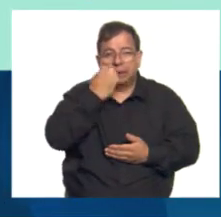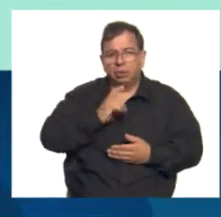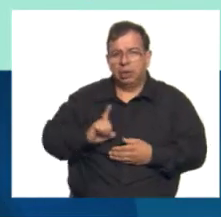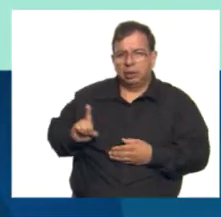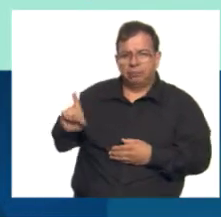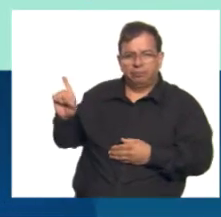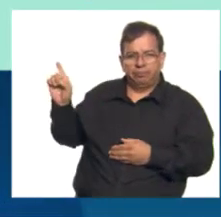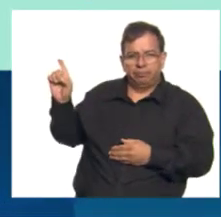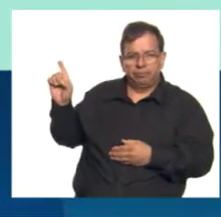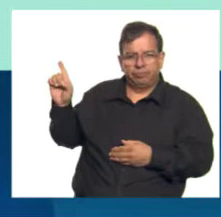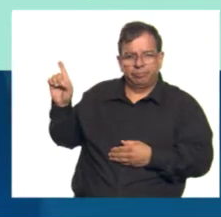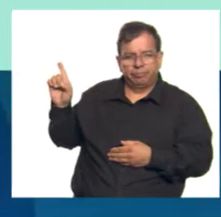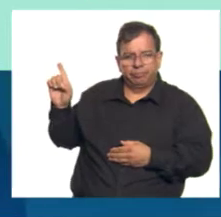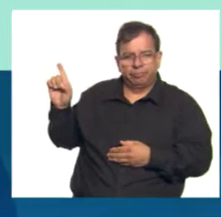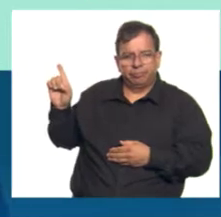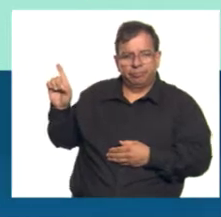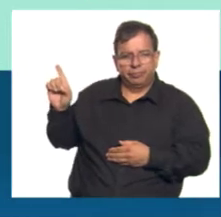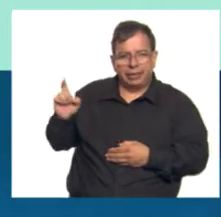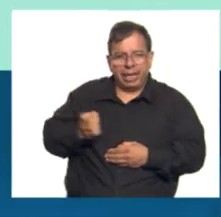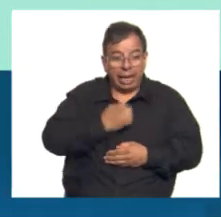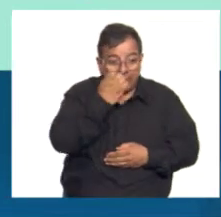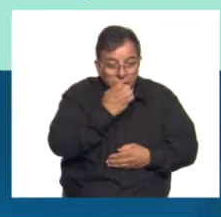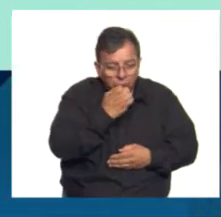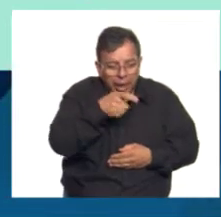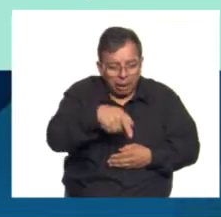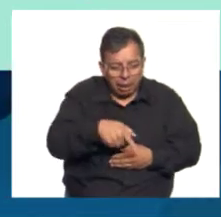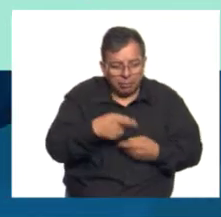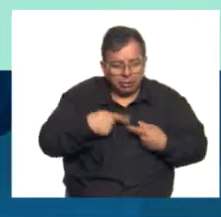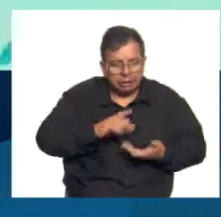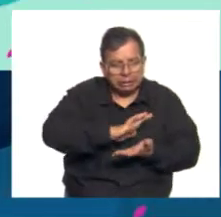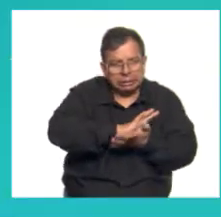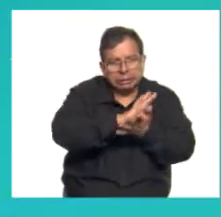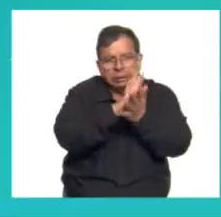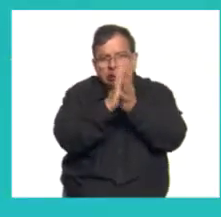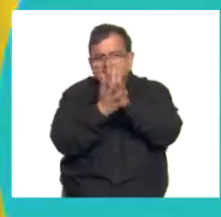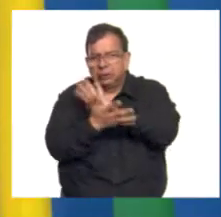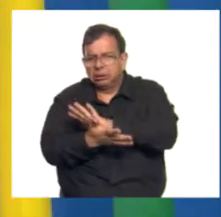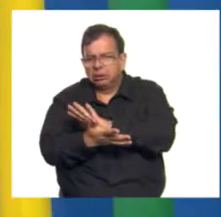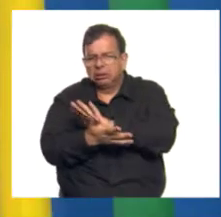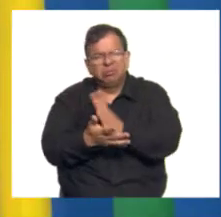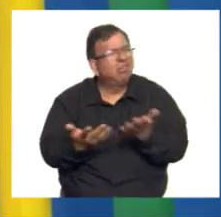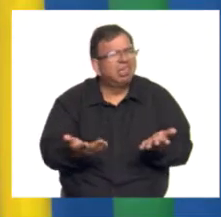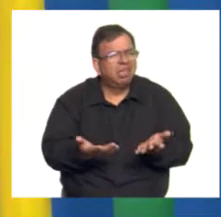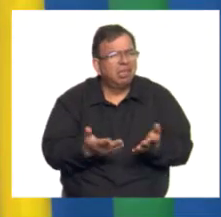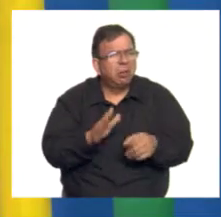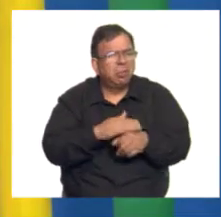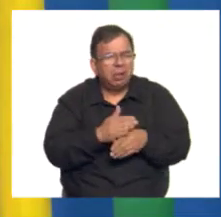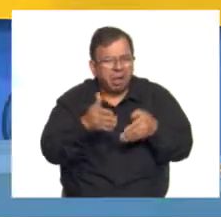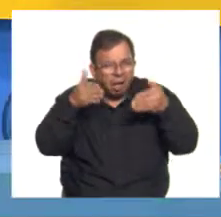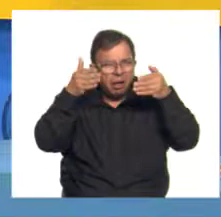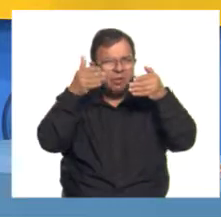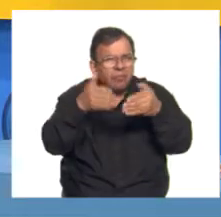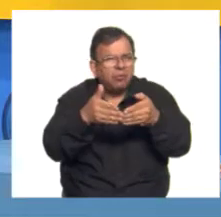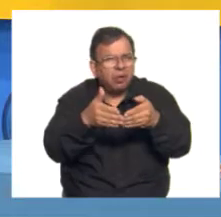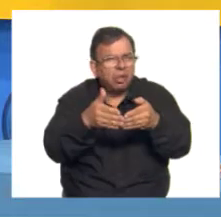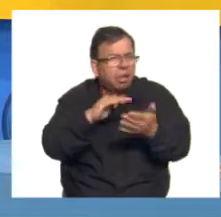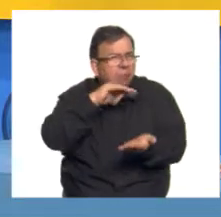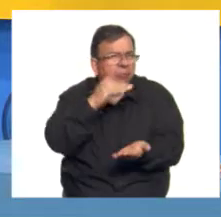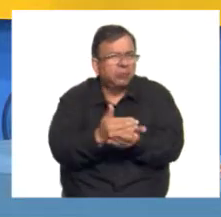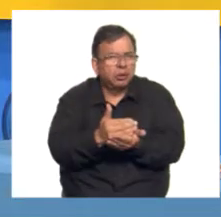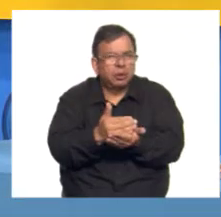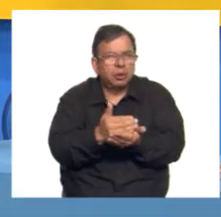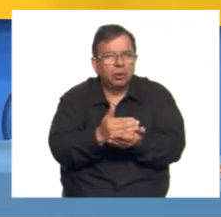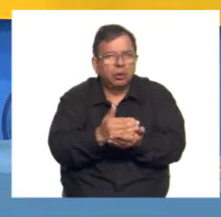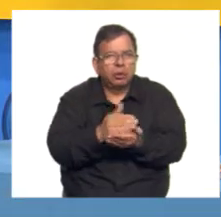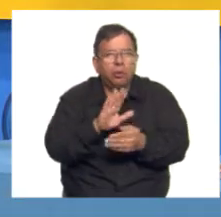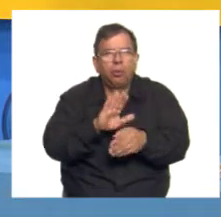convirtieran en agentes de cambio para la sociedad. ¿Y por qué ya no se continuó con ese enfoque educativo? Pues para hacer frente